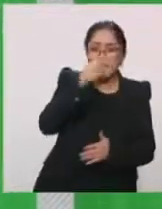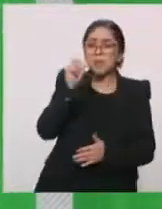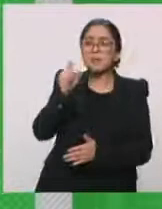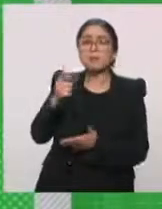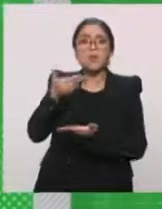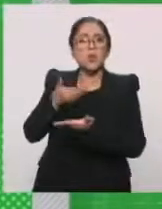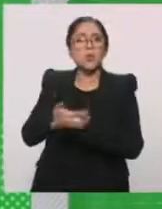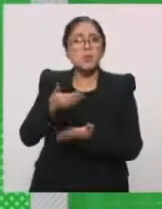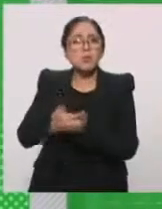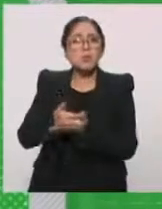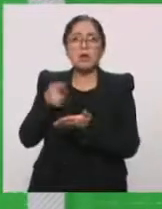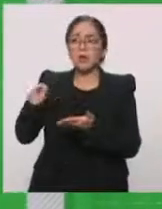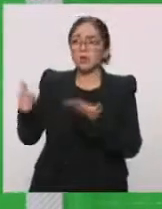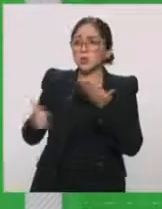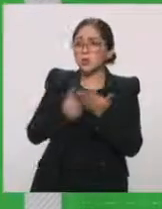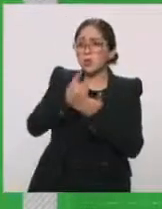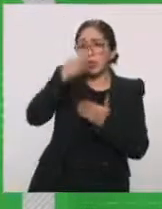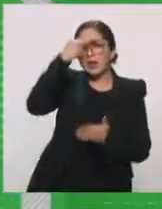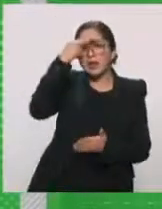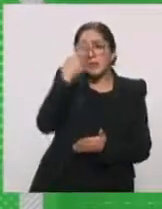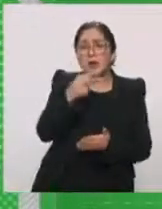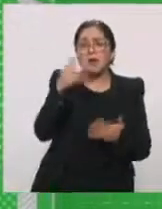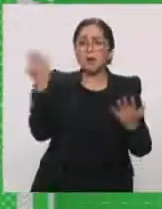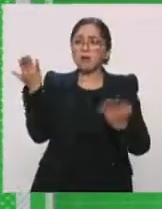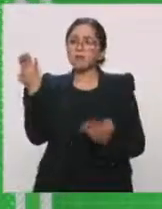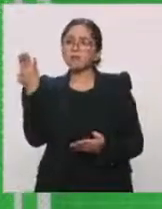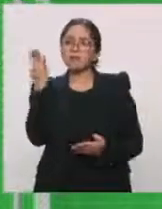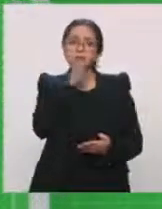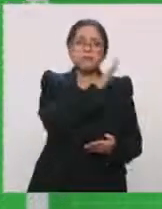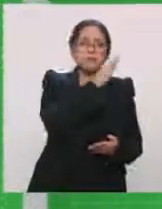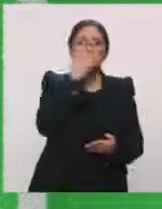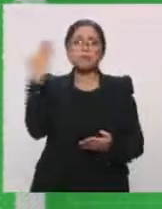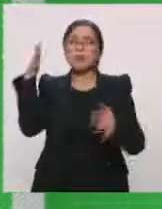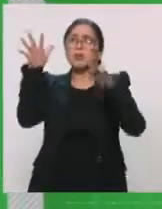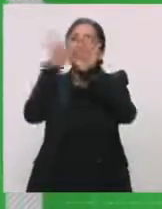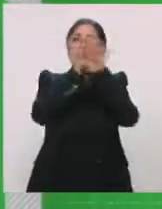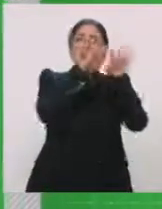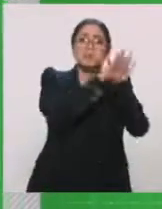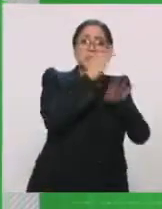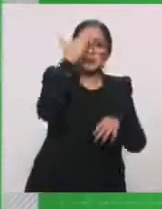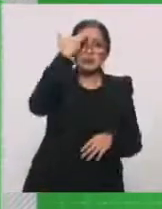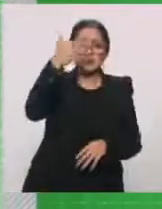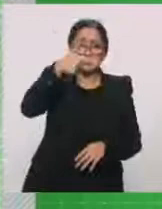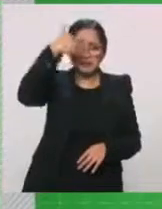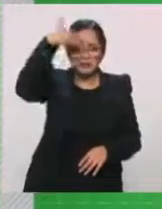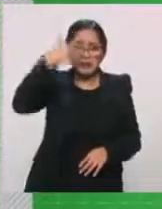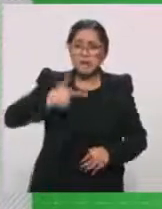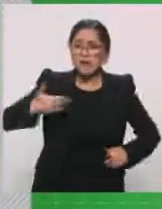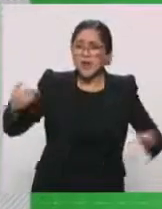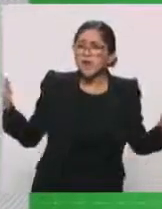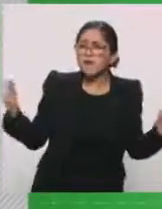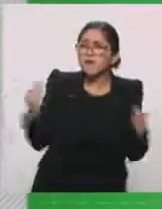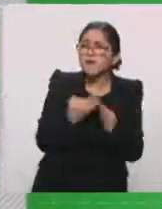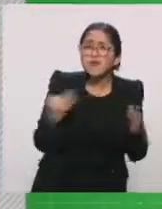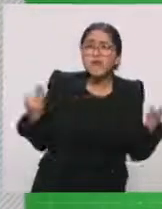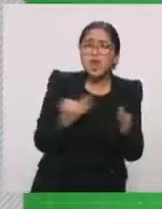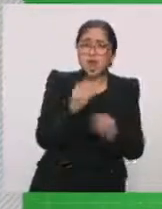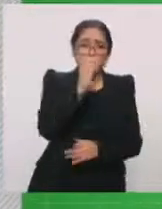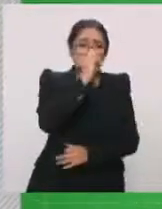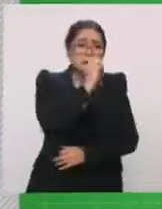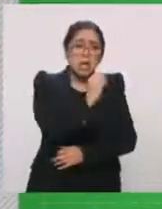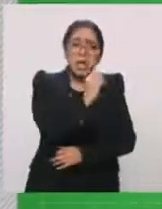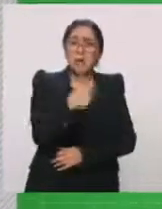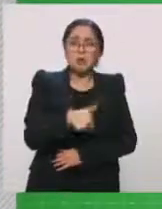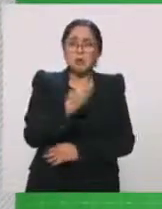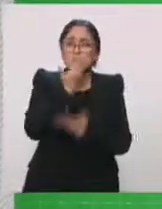valorada, o a veces muy poco valorada, estos microclimas donde no tenemos ni estos fríos espantosos cercanos a cero, ni estos